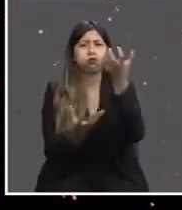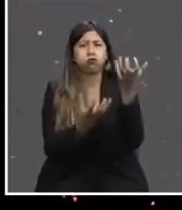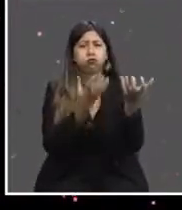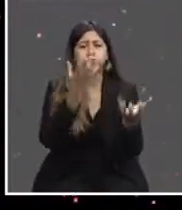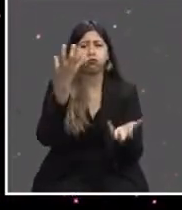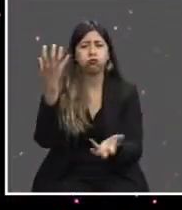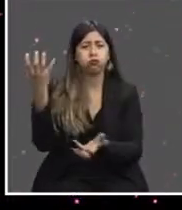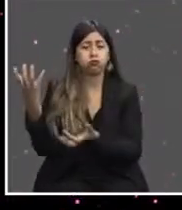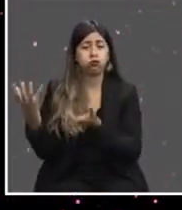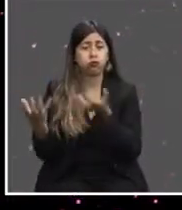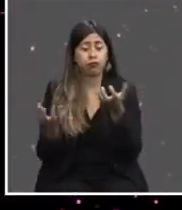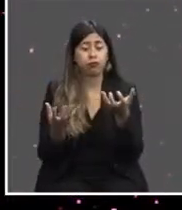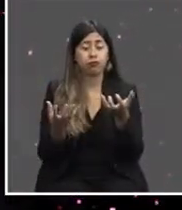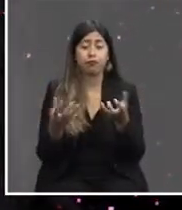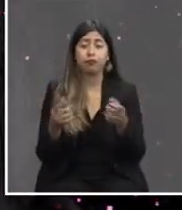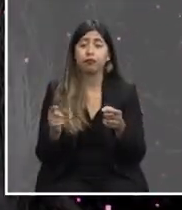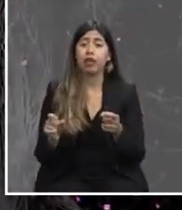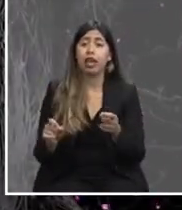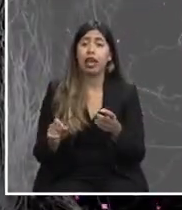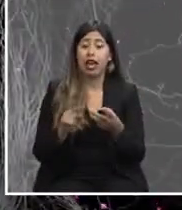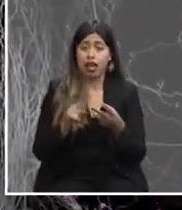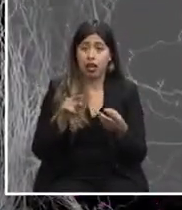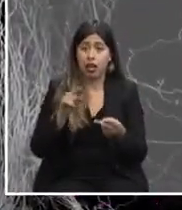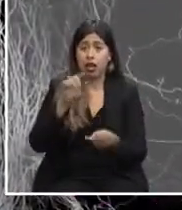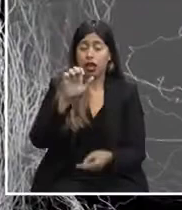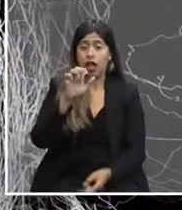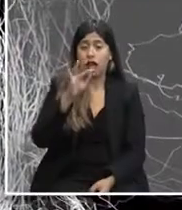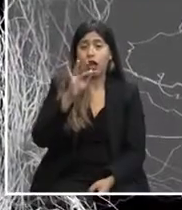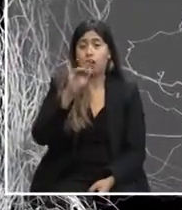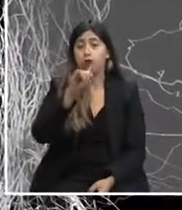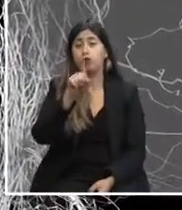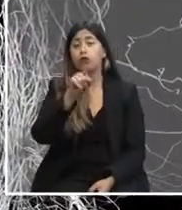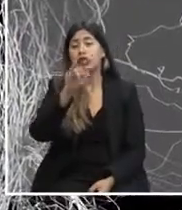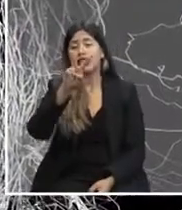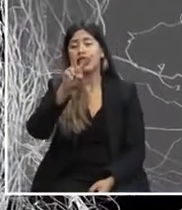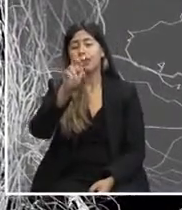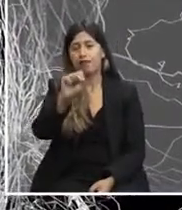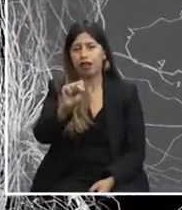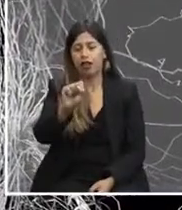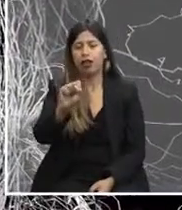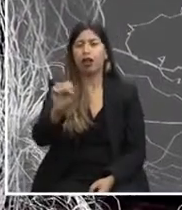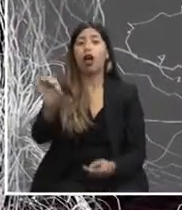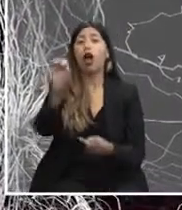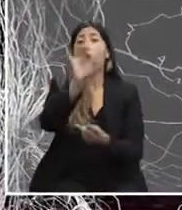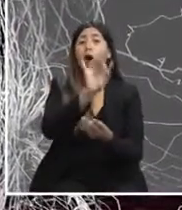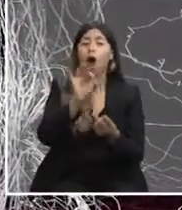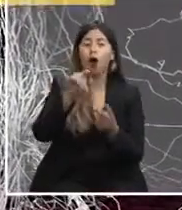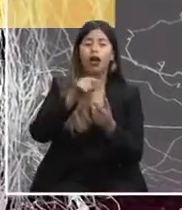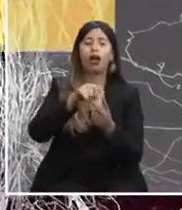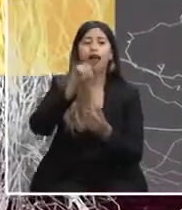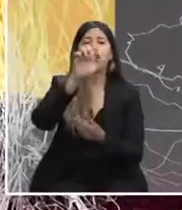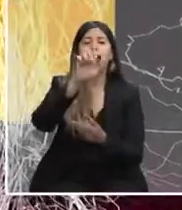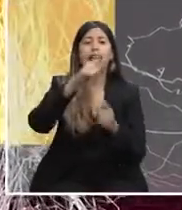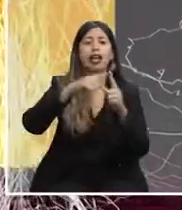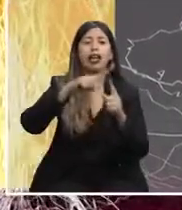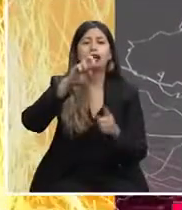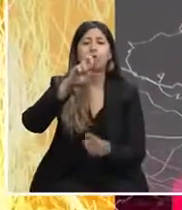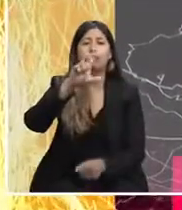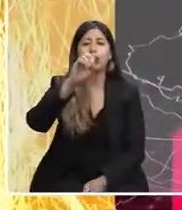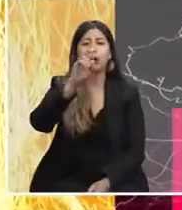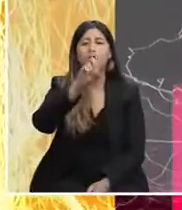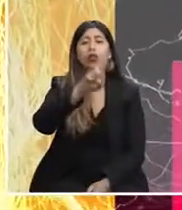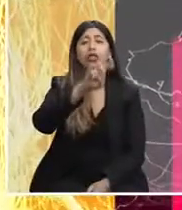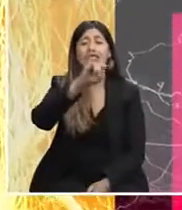cuando explotan de forma efusiva o de forma explosiva, estos generan un espectáculo increíble como lo estamos viendo